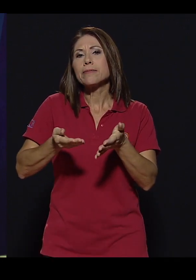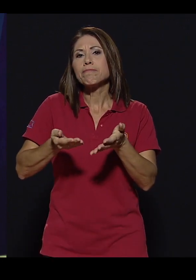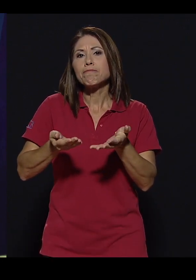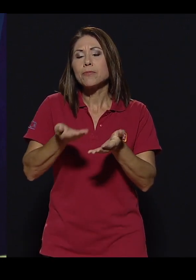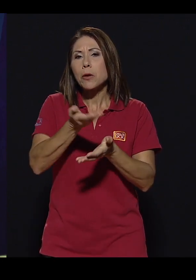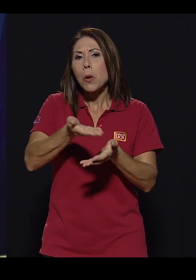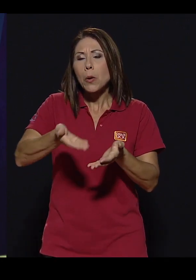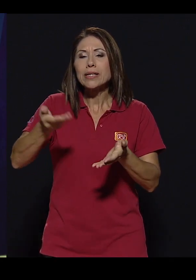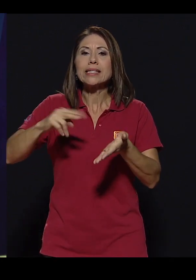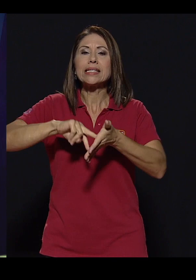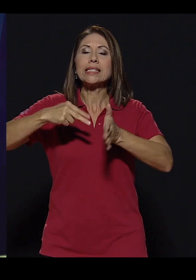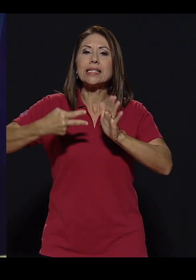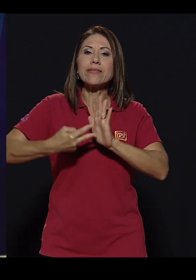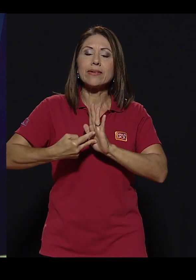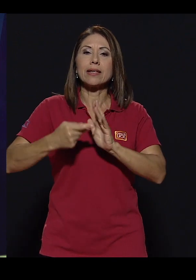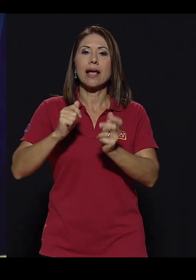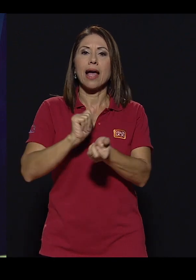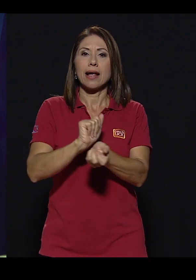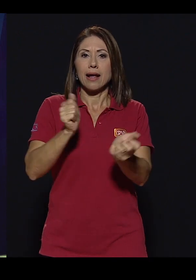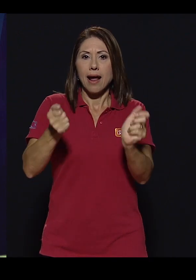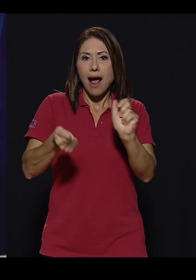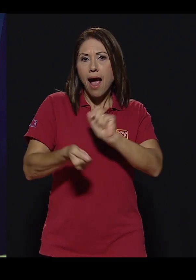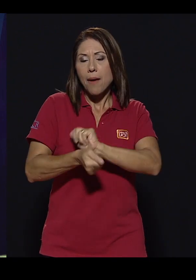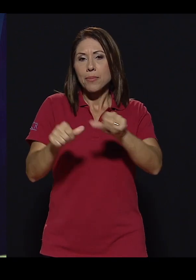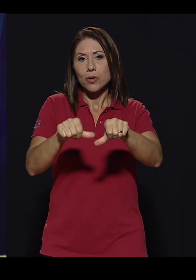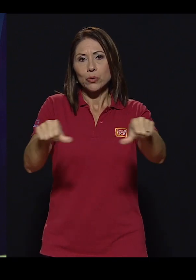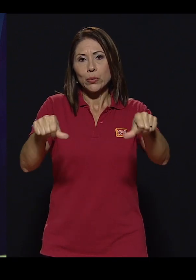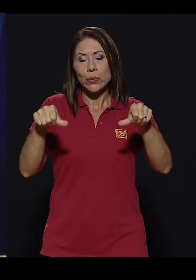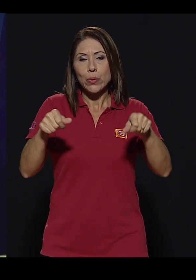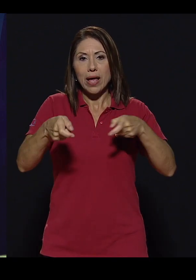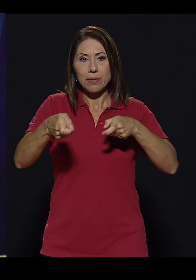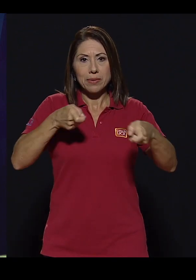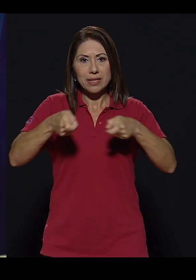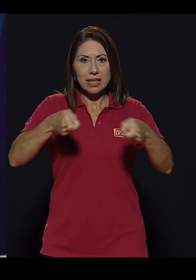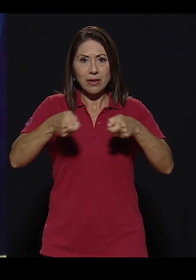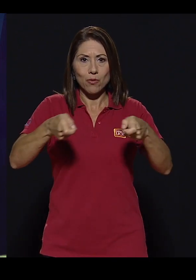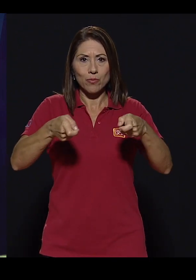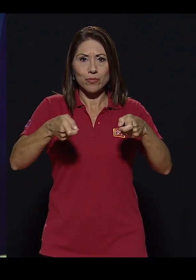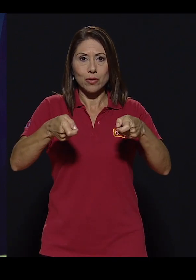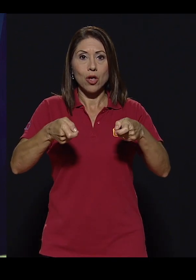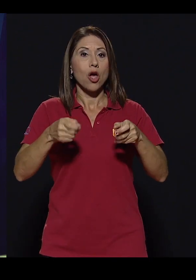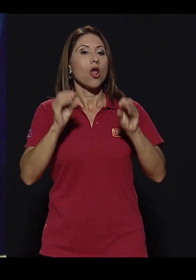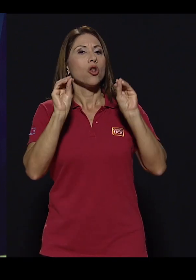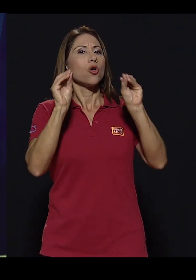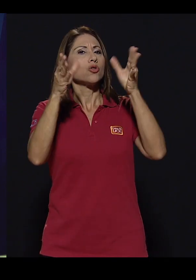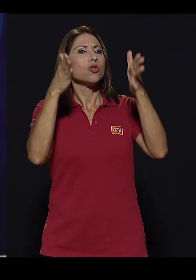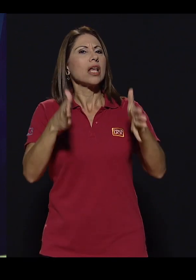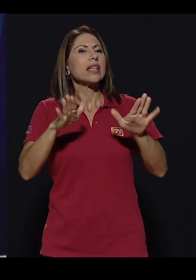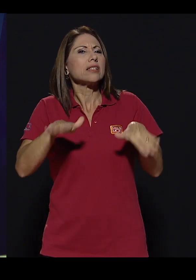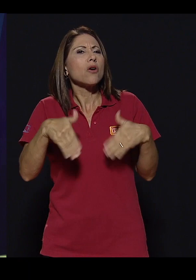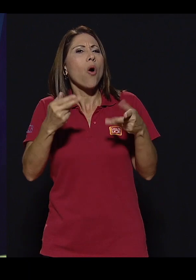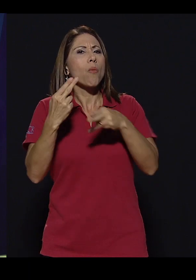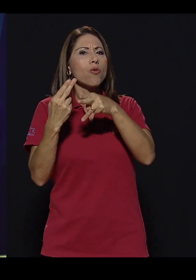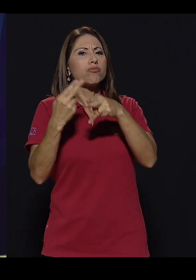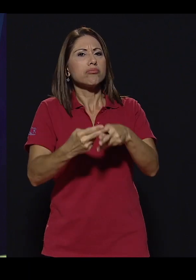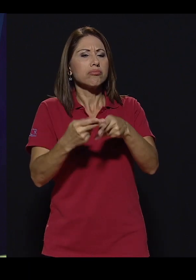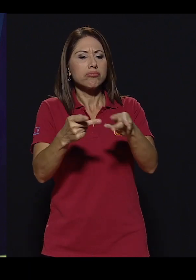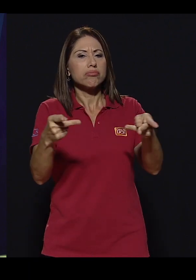también cambios en aspectos administrativos desde la forma en que están nombrados los docentes